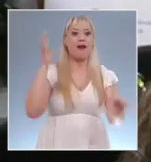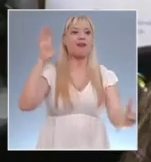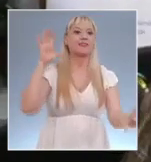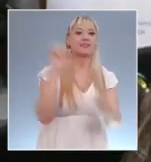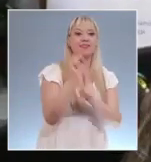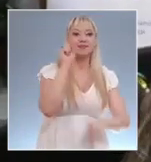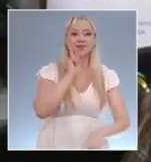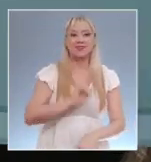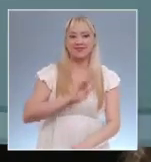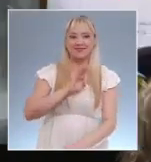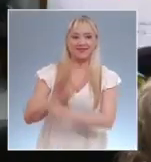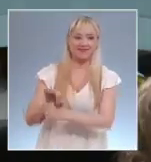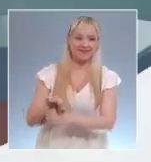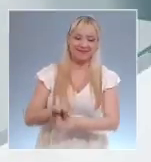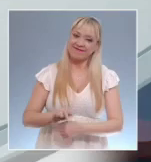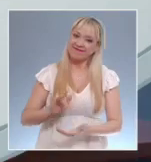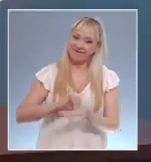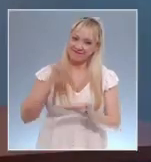Carlos González.